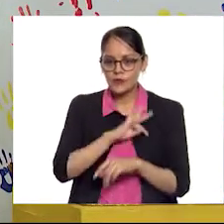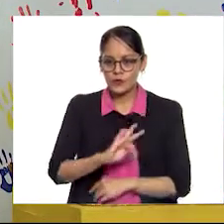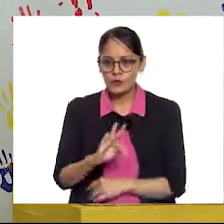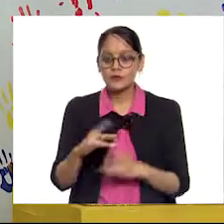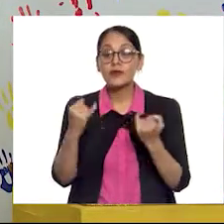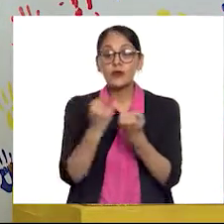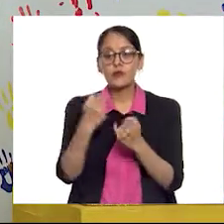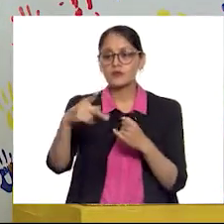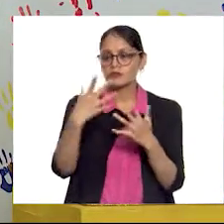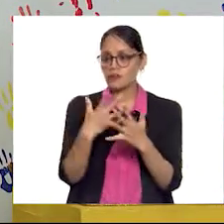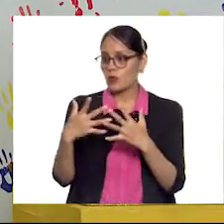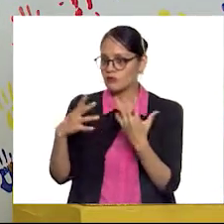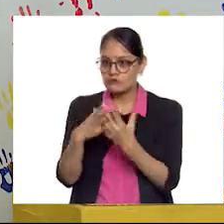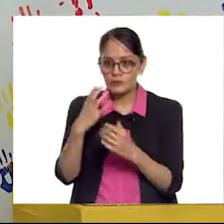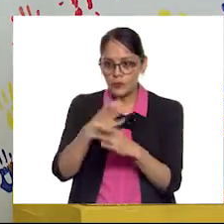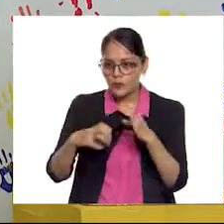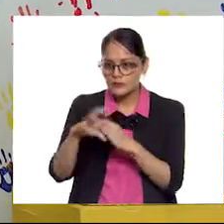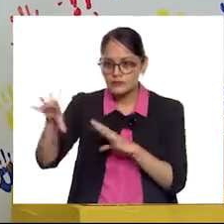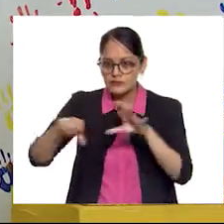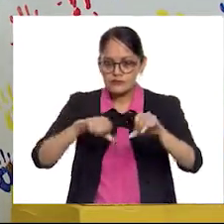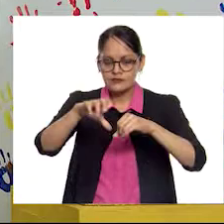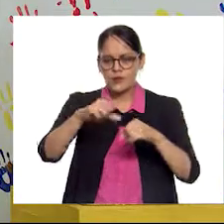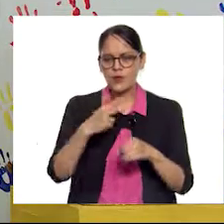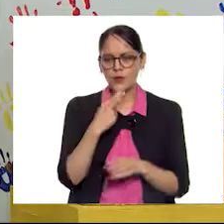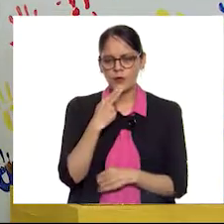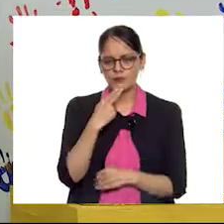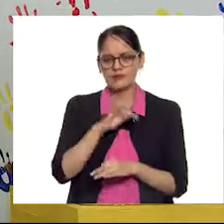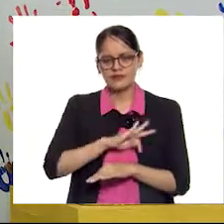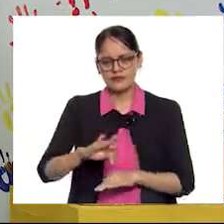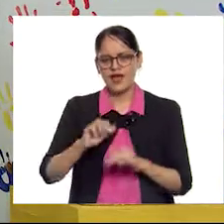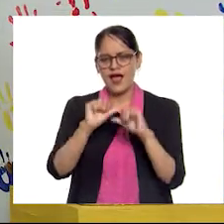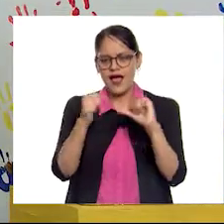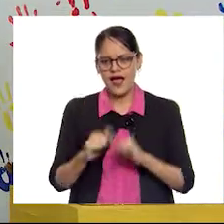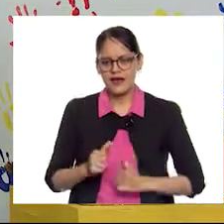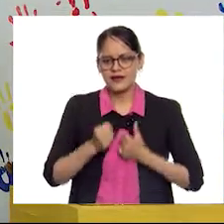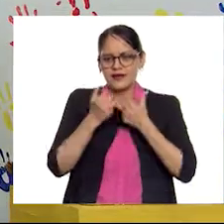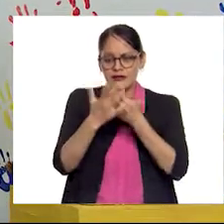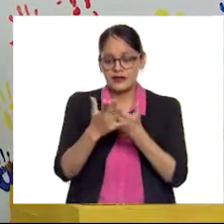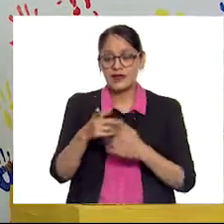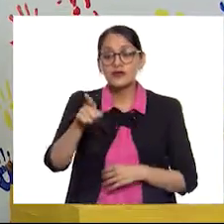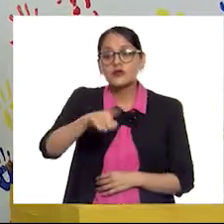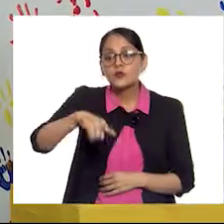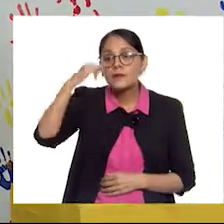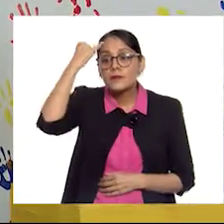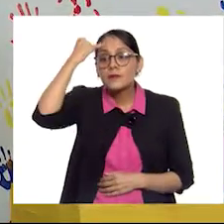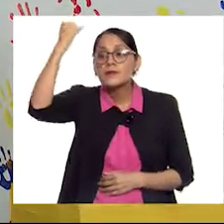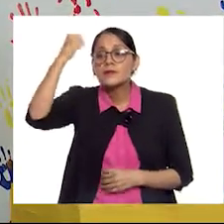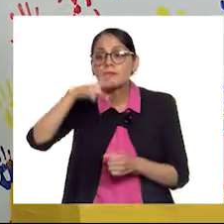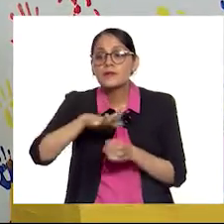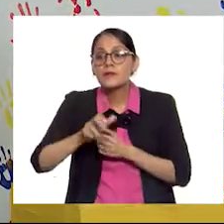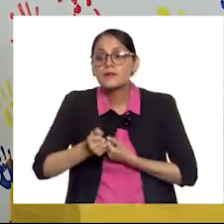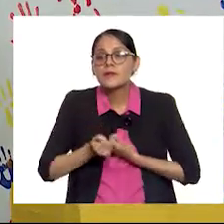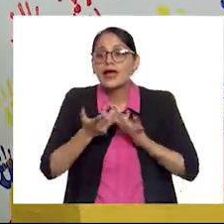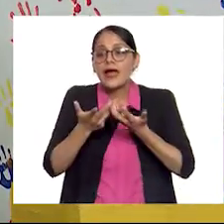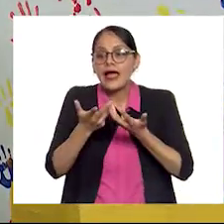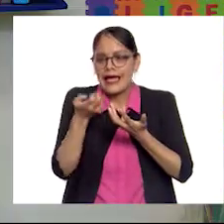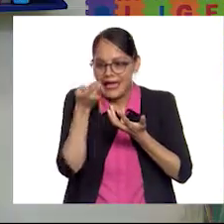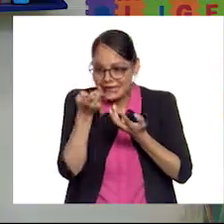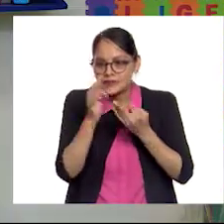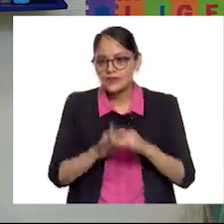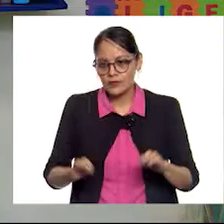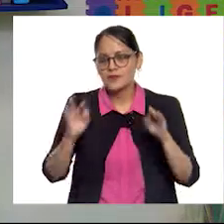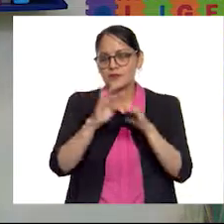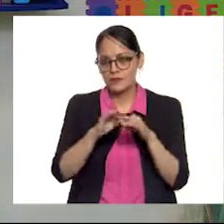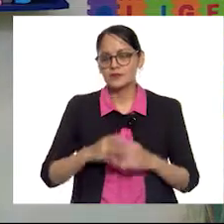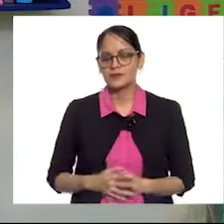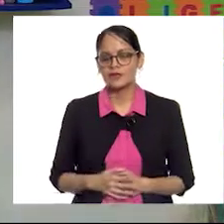mano y poder hacer también un performance. Lo importante del performance es la idea que queramos transmitir. La idea que queramos